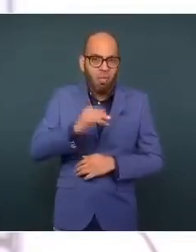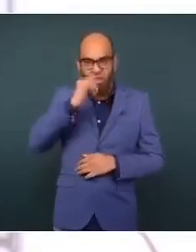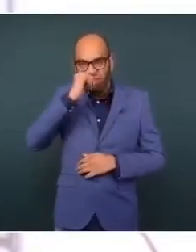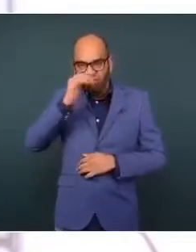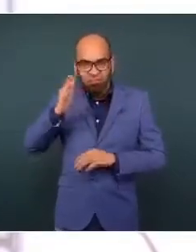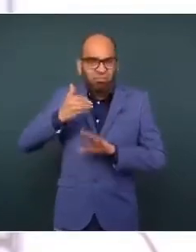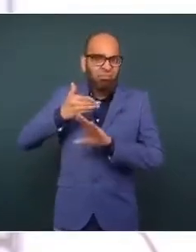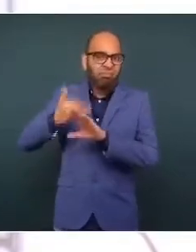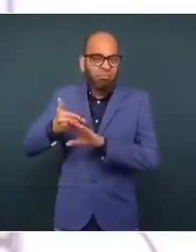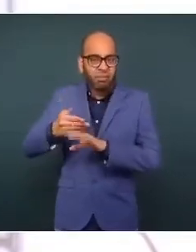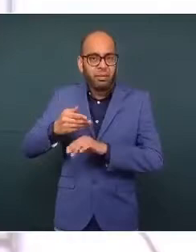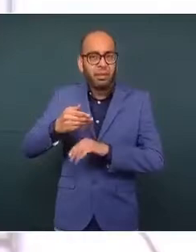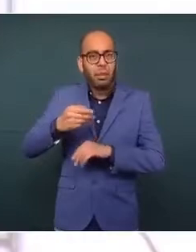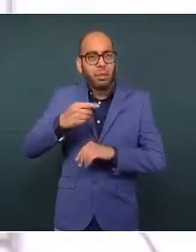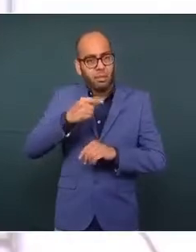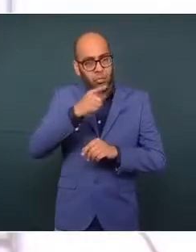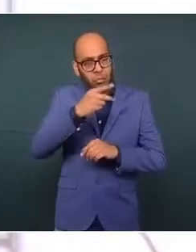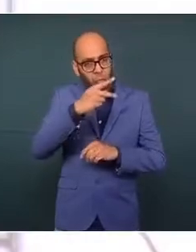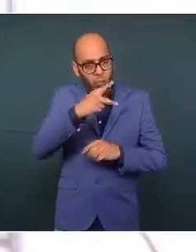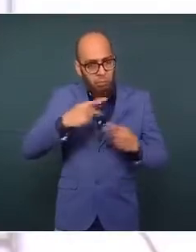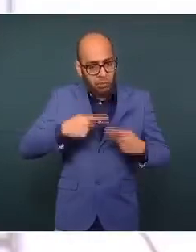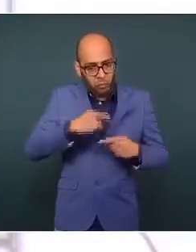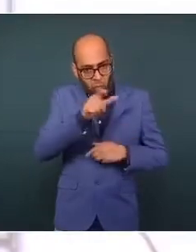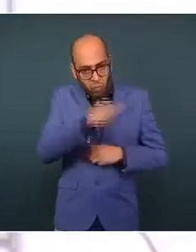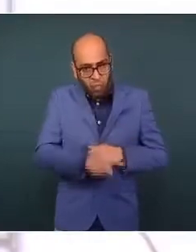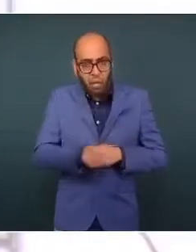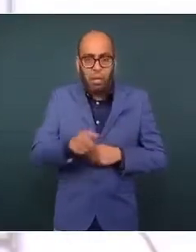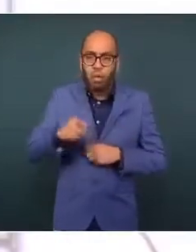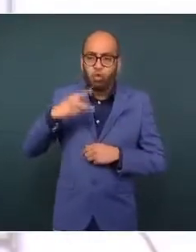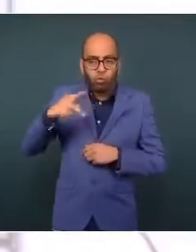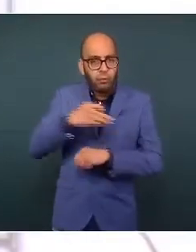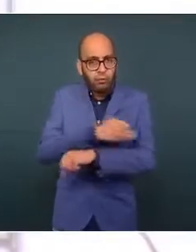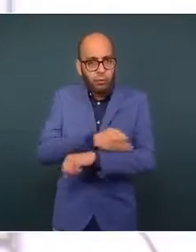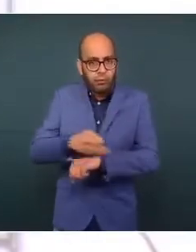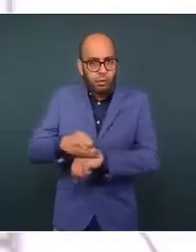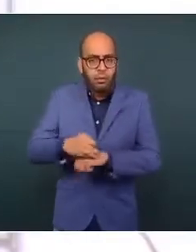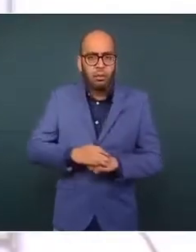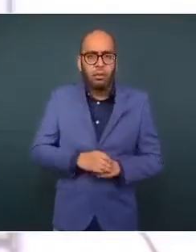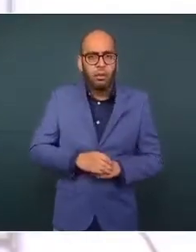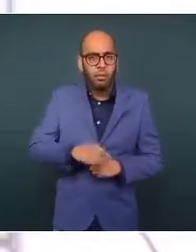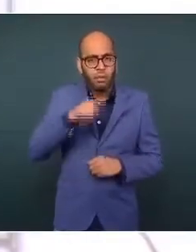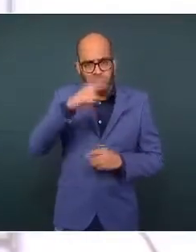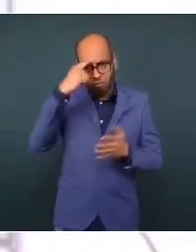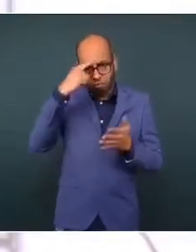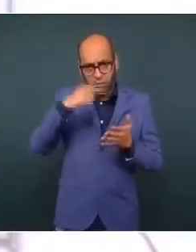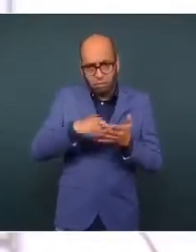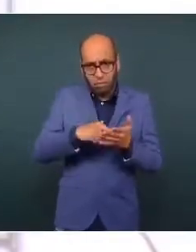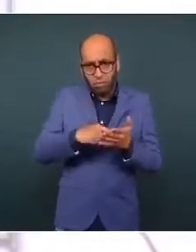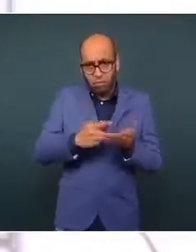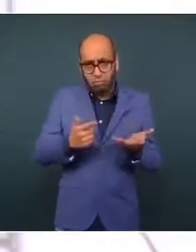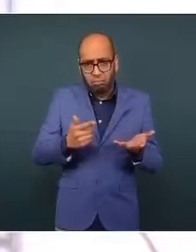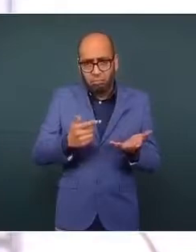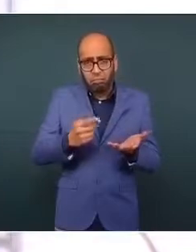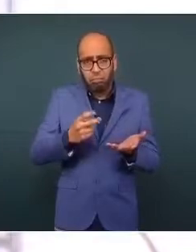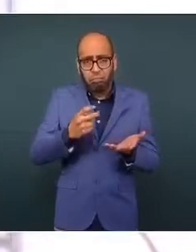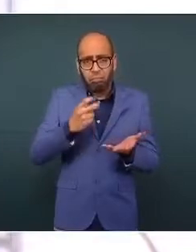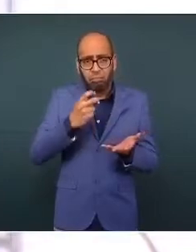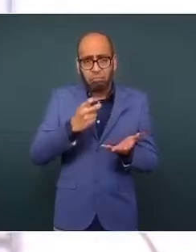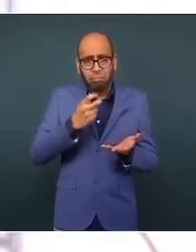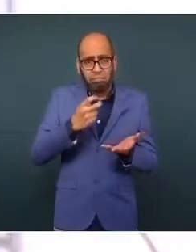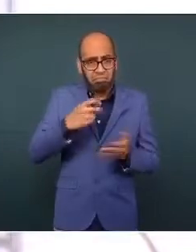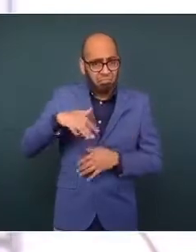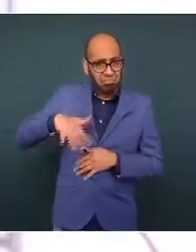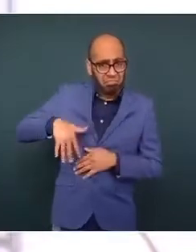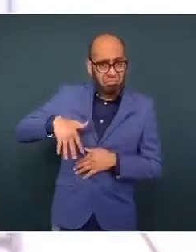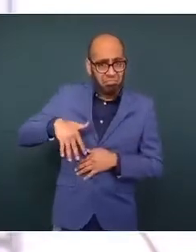hacia su persona, hacia su propia familia? Preguntarle, ¿se ha reconsiderado el tema por este tipo de situaciones que están